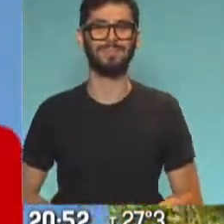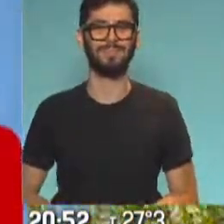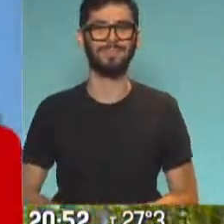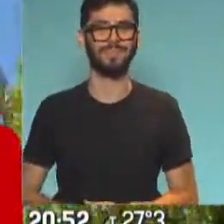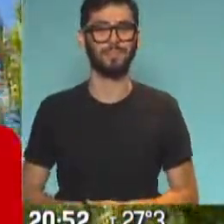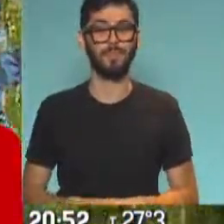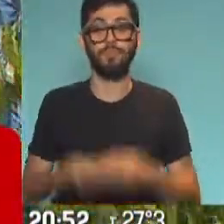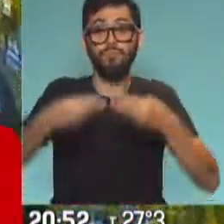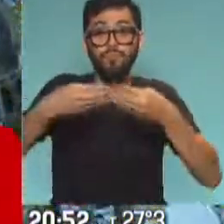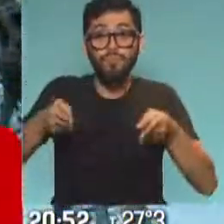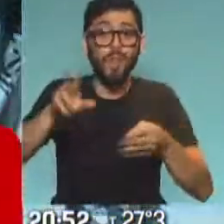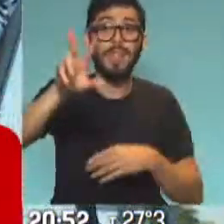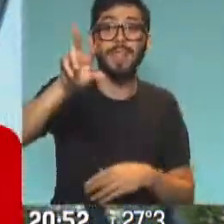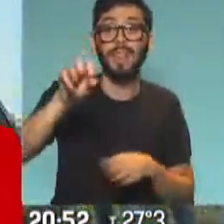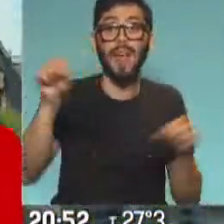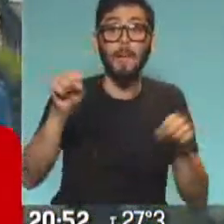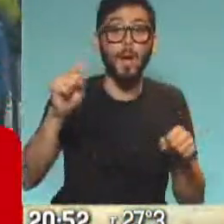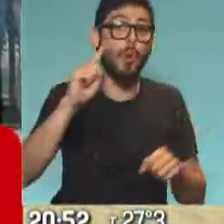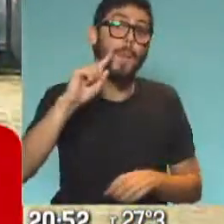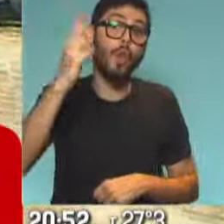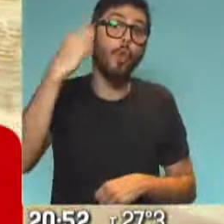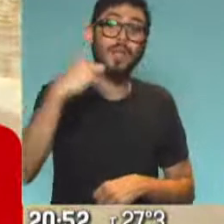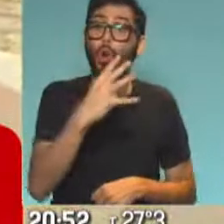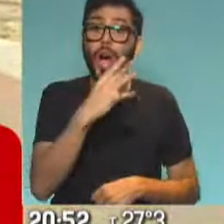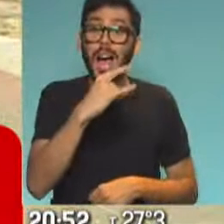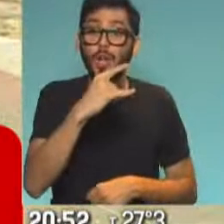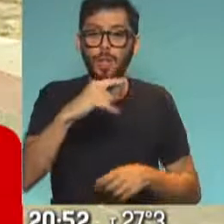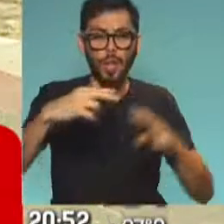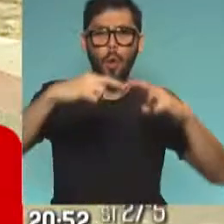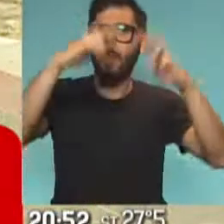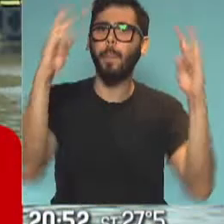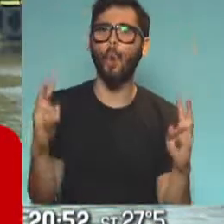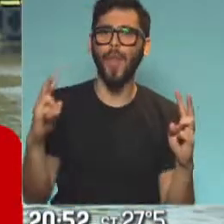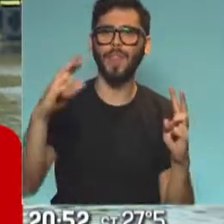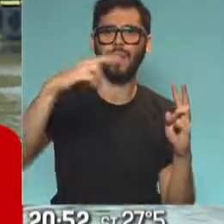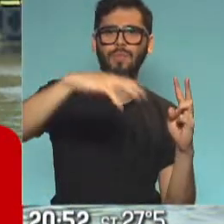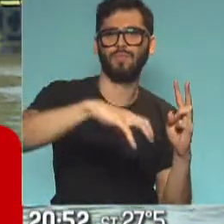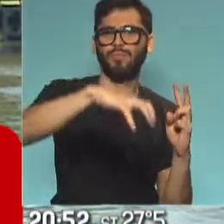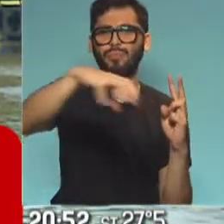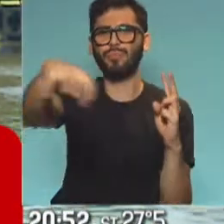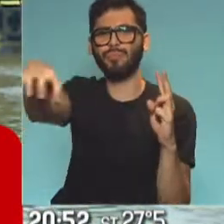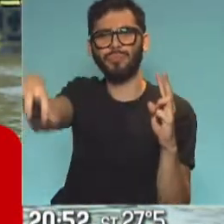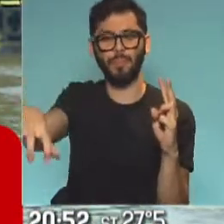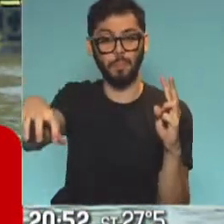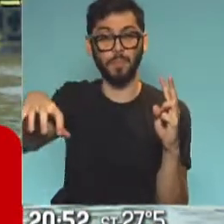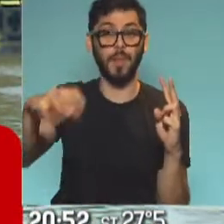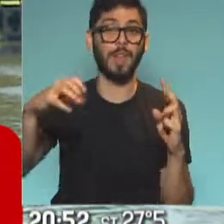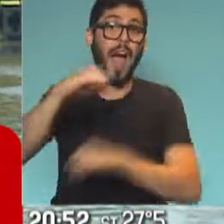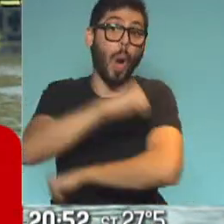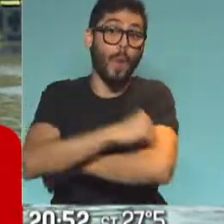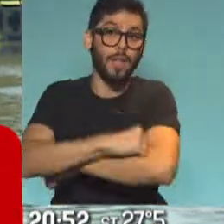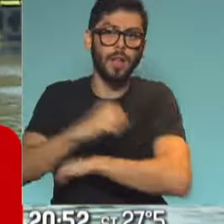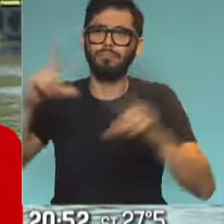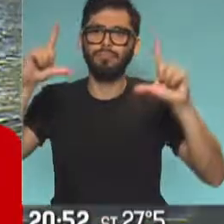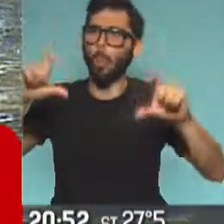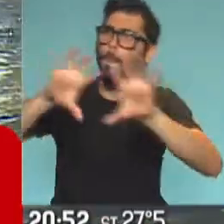Inaugurado el 30 de mayo de 1914, el puente transbordador Nicolás Avellaneda es una de las imágenes argentinas que se replican